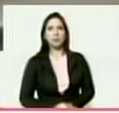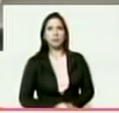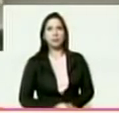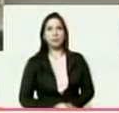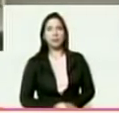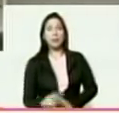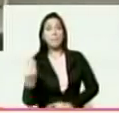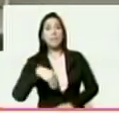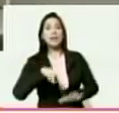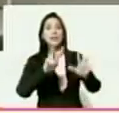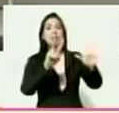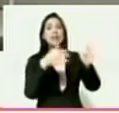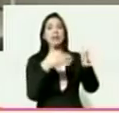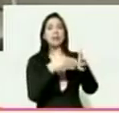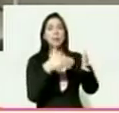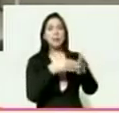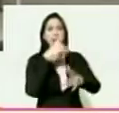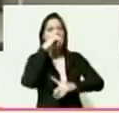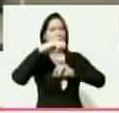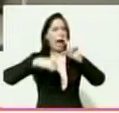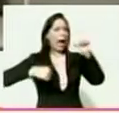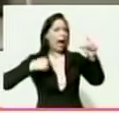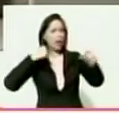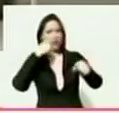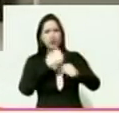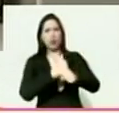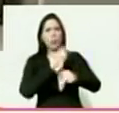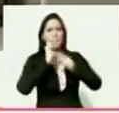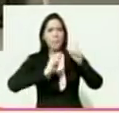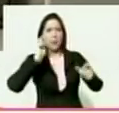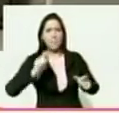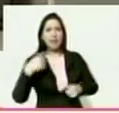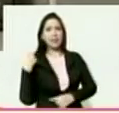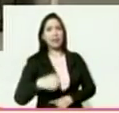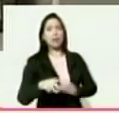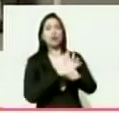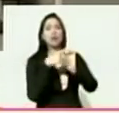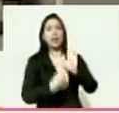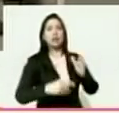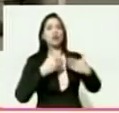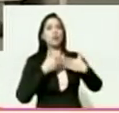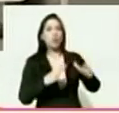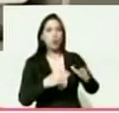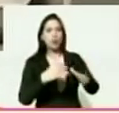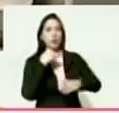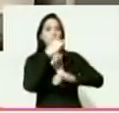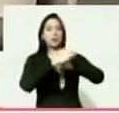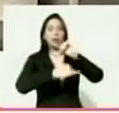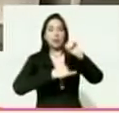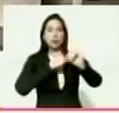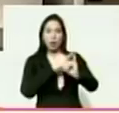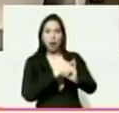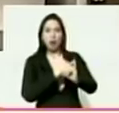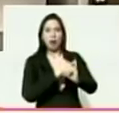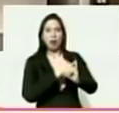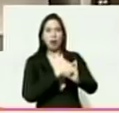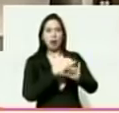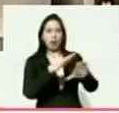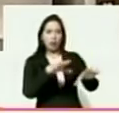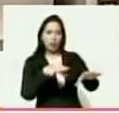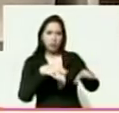más de 7.000 años de civilización, tenemos un derecho público internacional